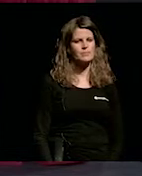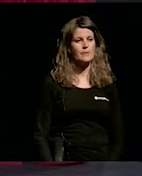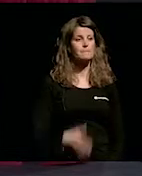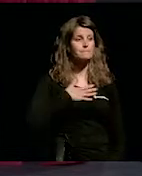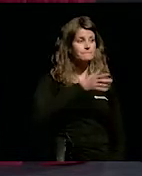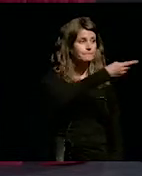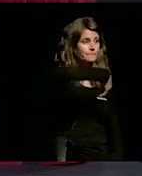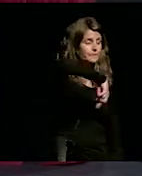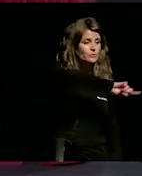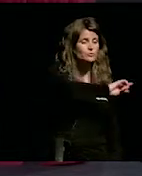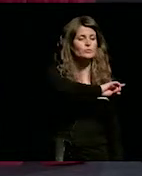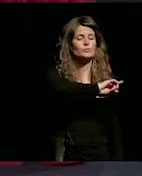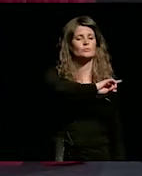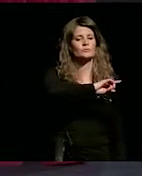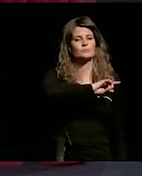Nosotros